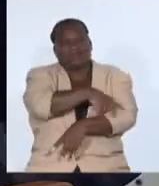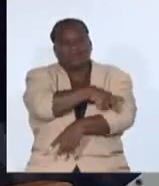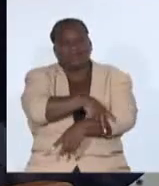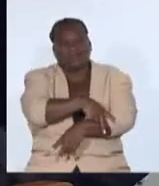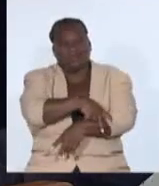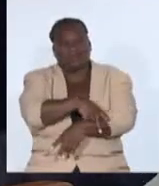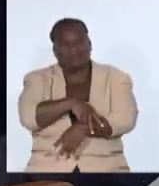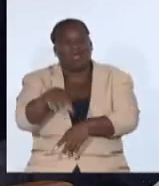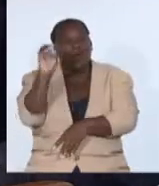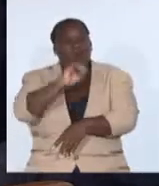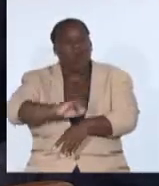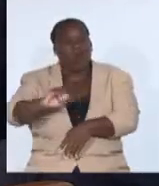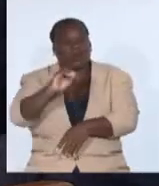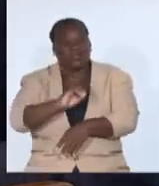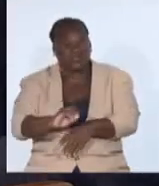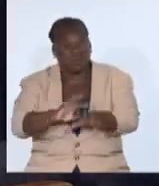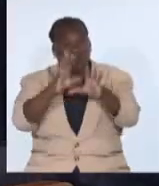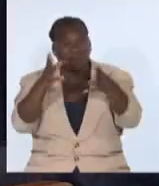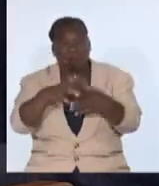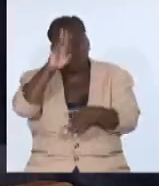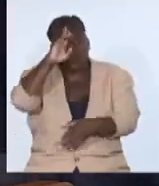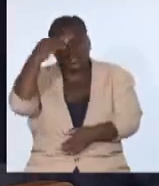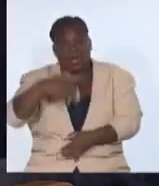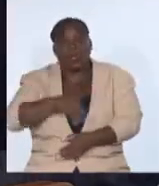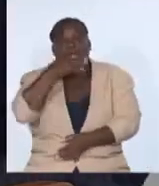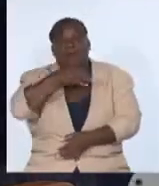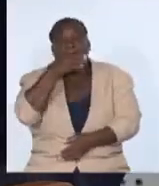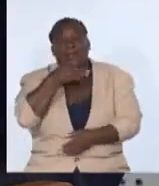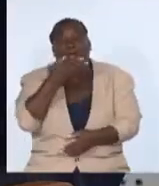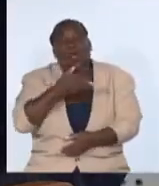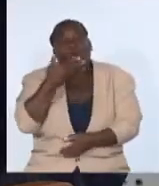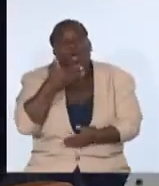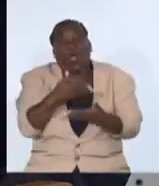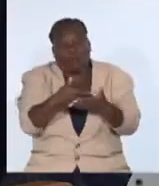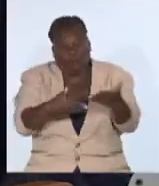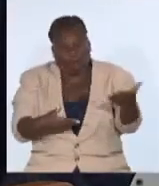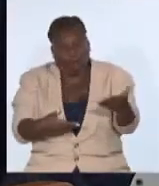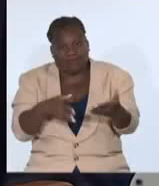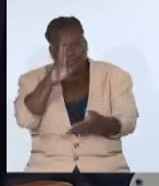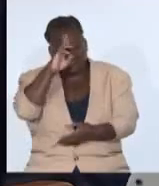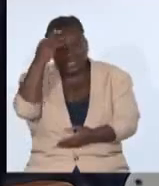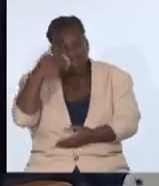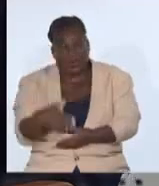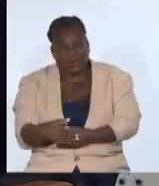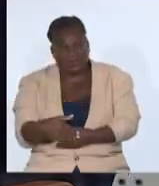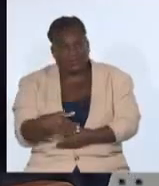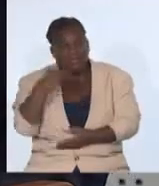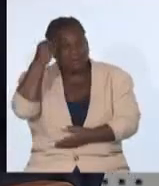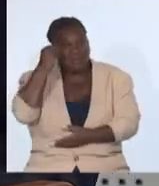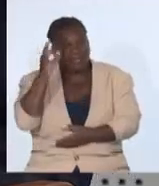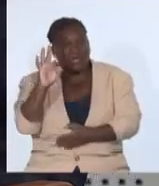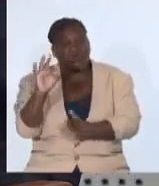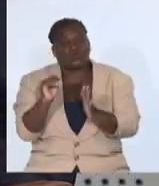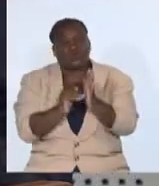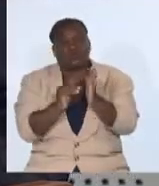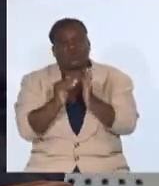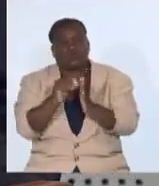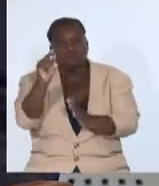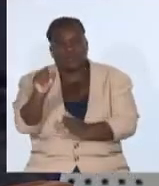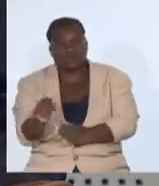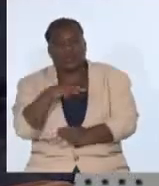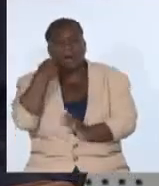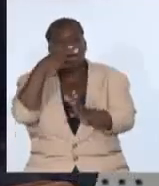Organización Mundial de la Salud declaró en su informe de salud mundial que se estima que ocho millones de personas mueren prematuramente